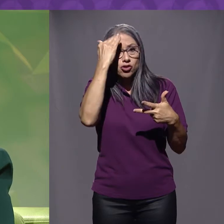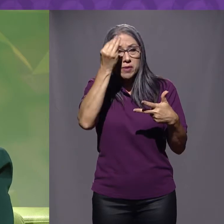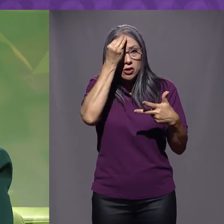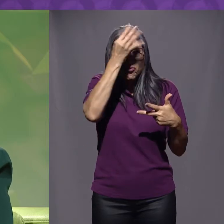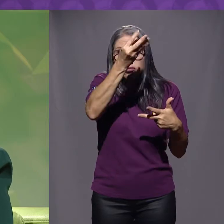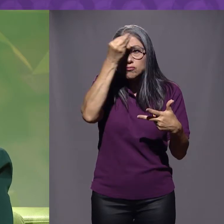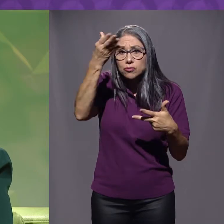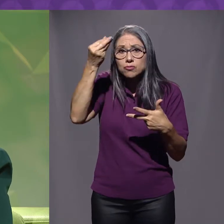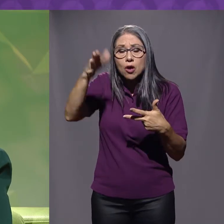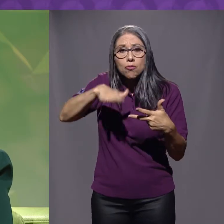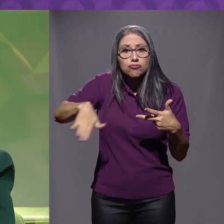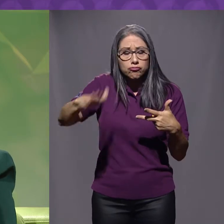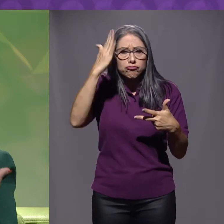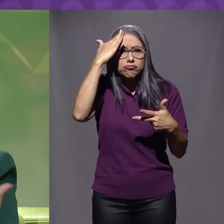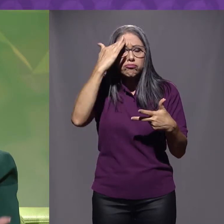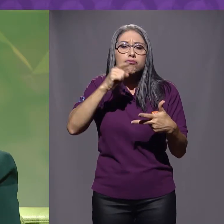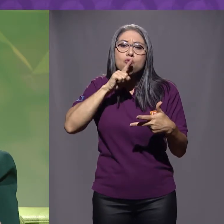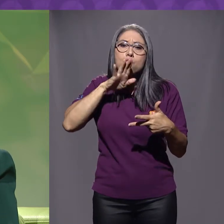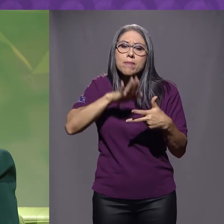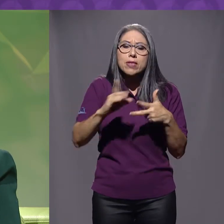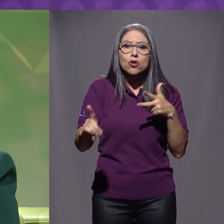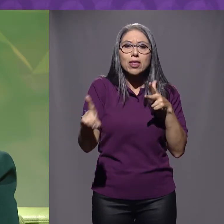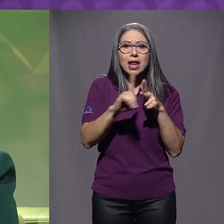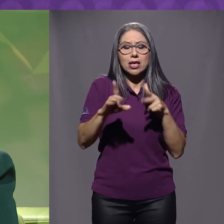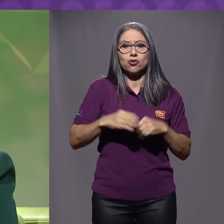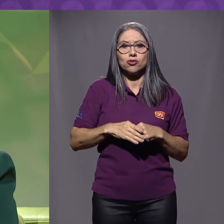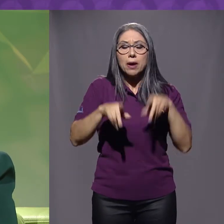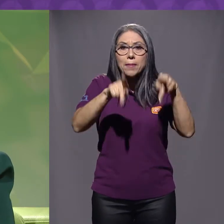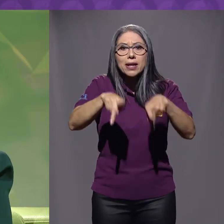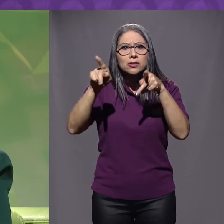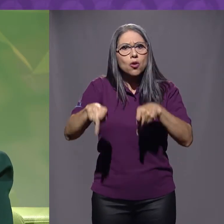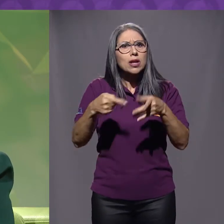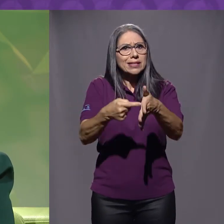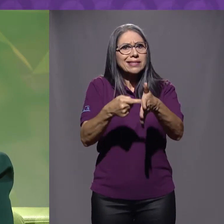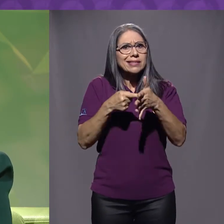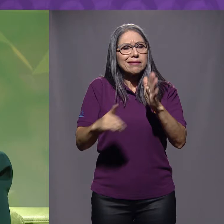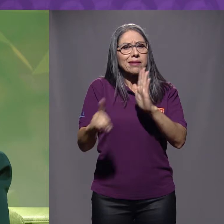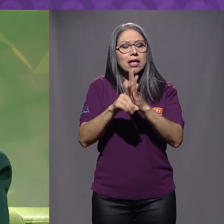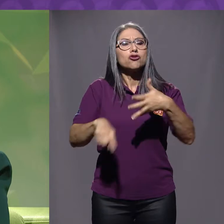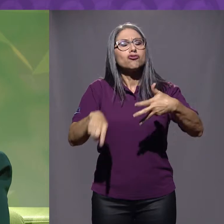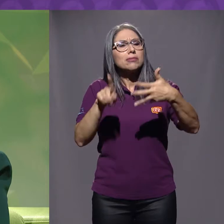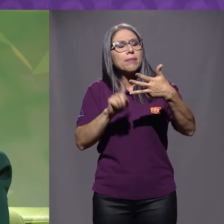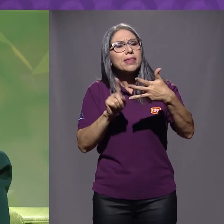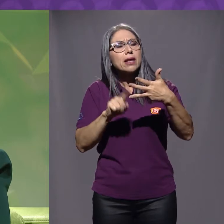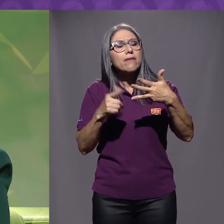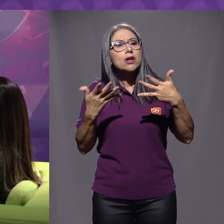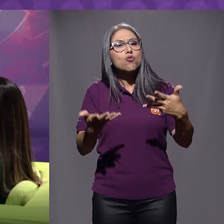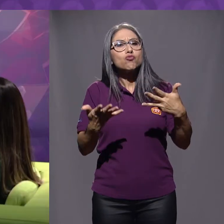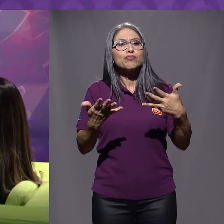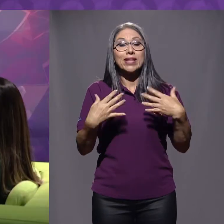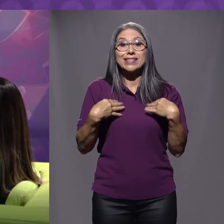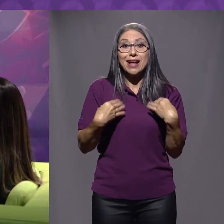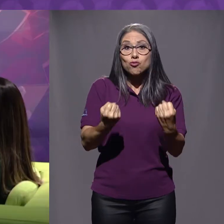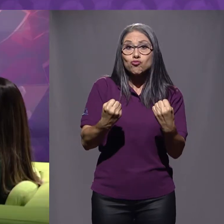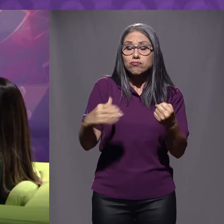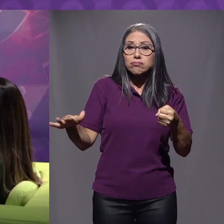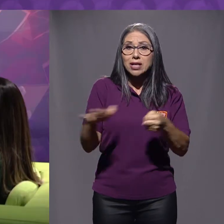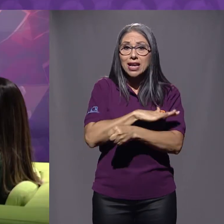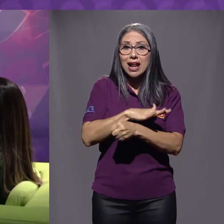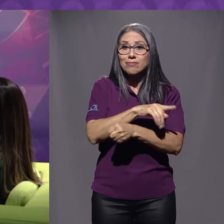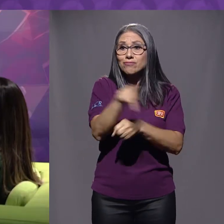fortalecer el conocimiento sobre el cumplimiento de los derechos de esta población, formar a la gente en la exigibilidad, también tiene que ver